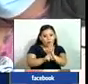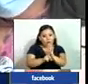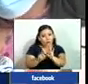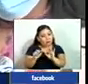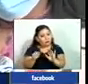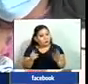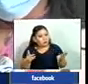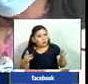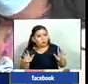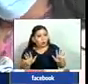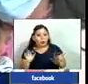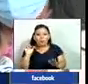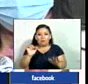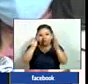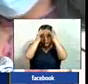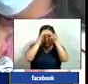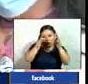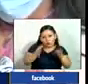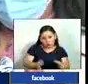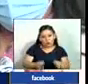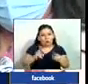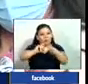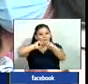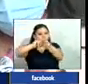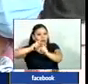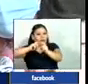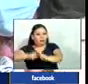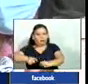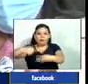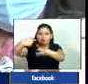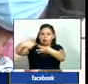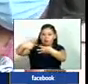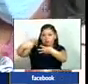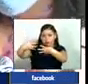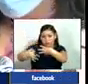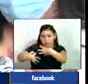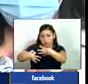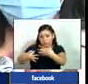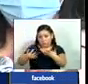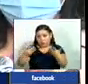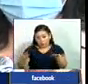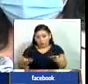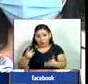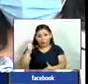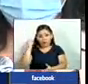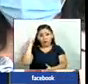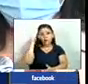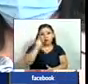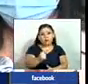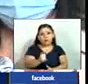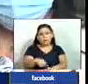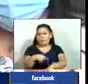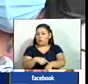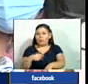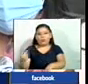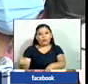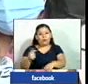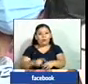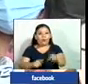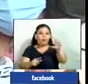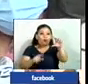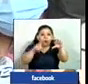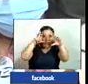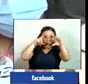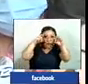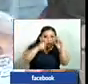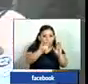ahora en base a eso es que va la reforma de lo que es que la obligación de presentar en tiempo la fotografía de los